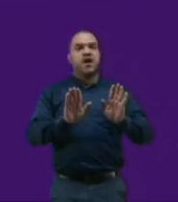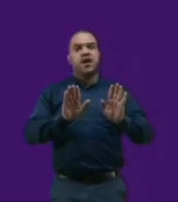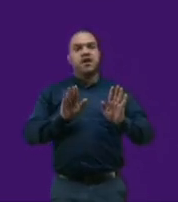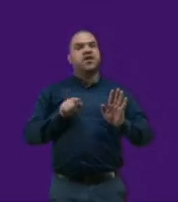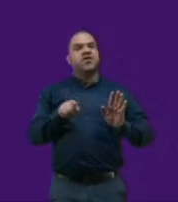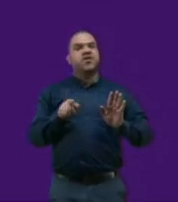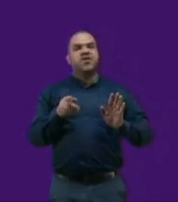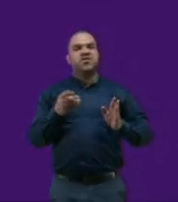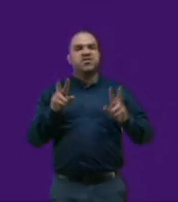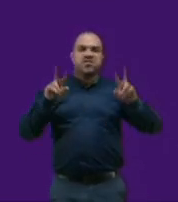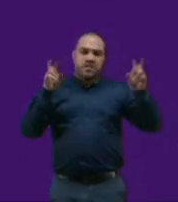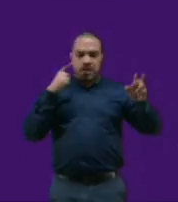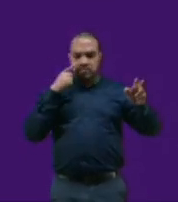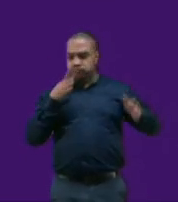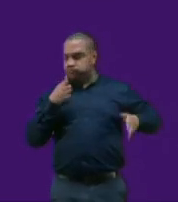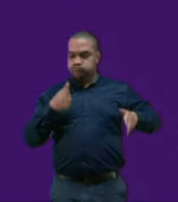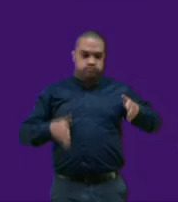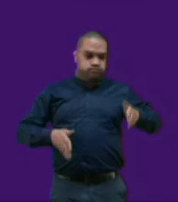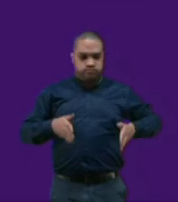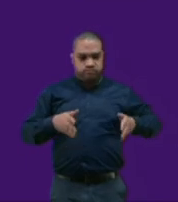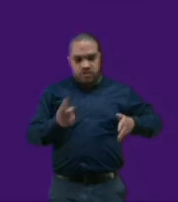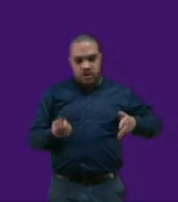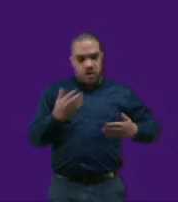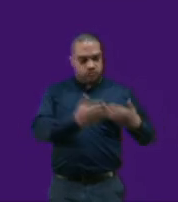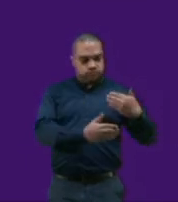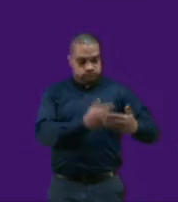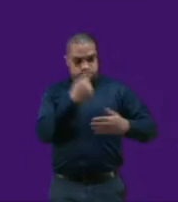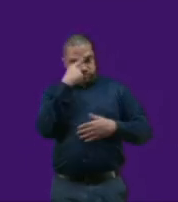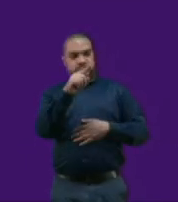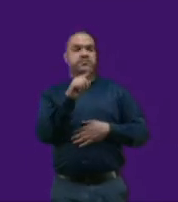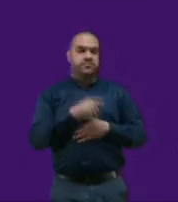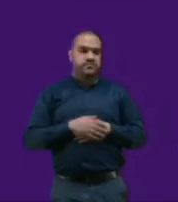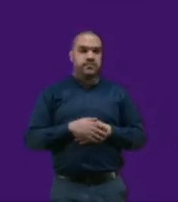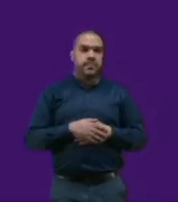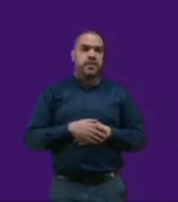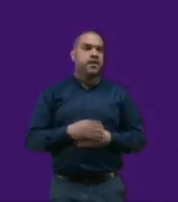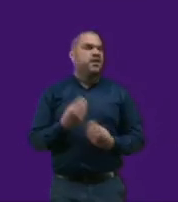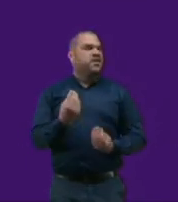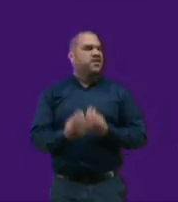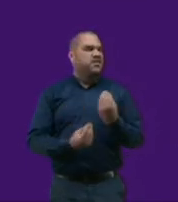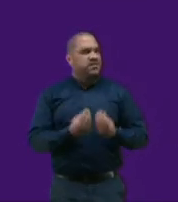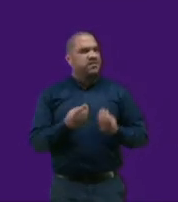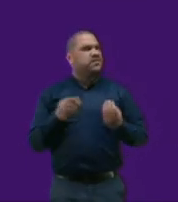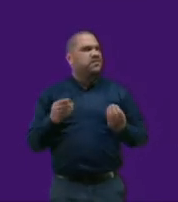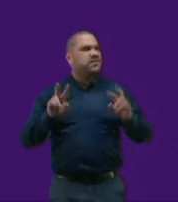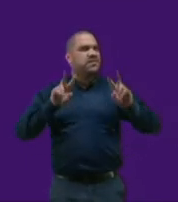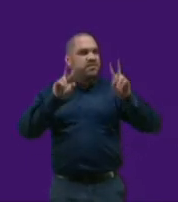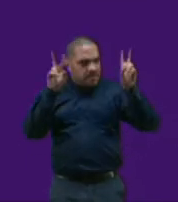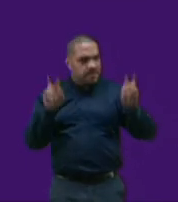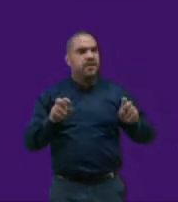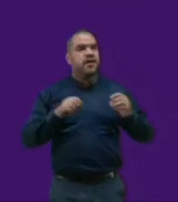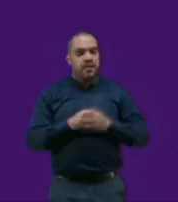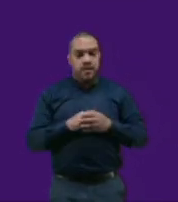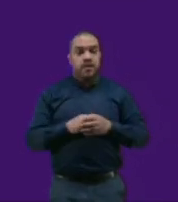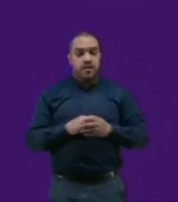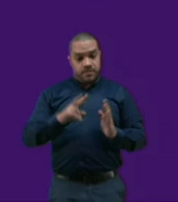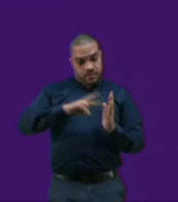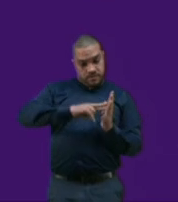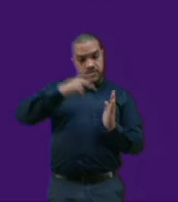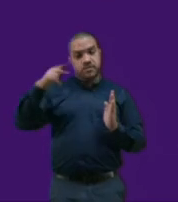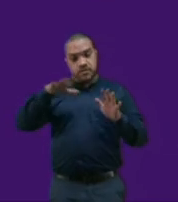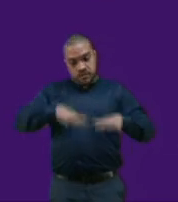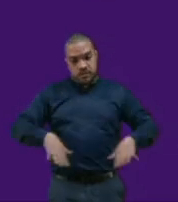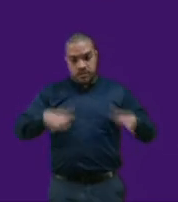Process Automation, y nosotros venimos trabajando en la democratización de esta tecnología. Vimos